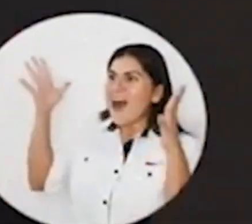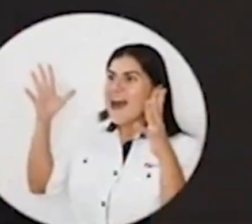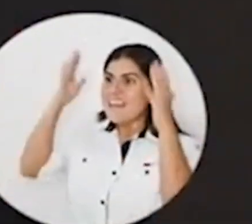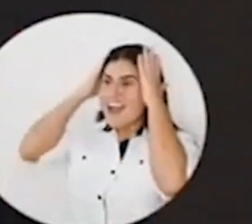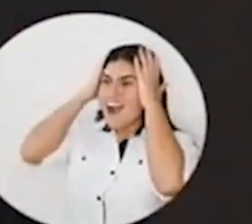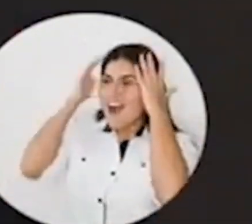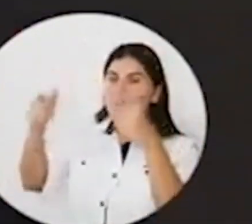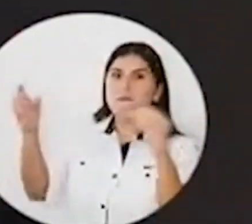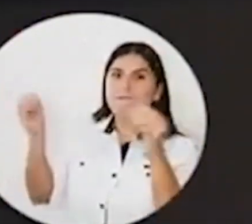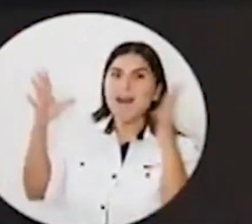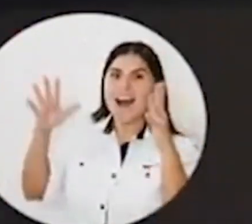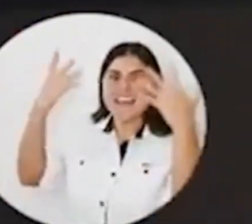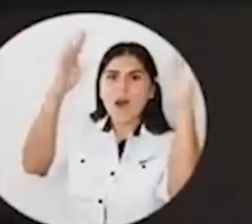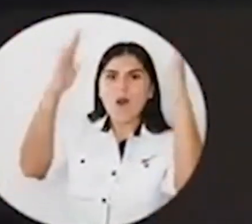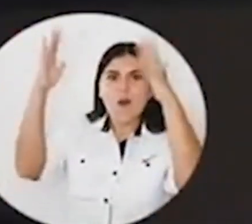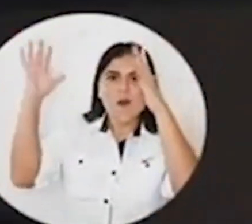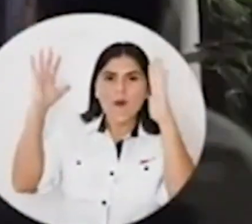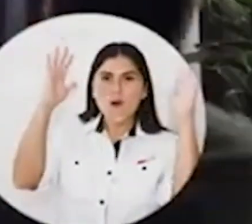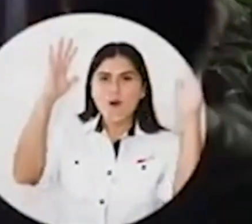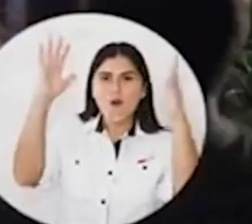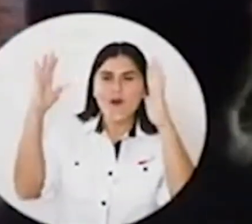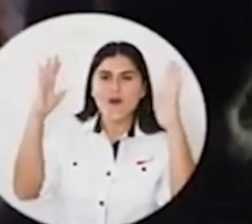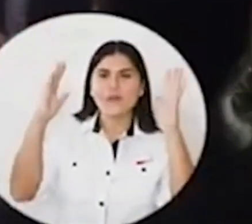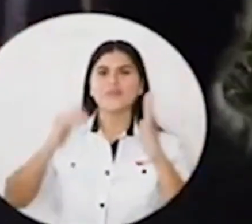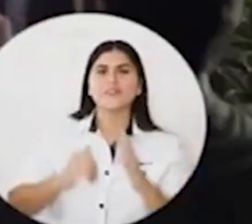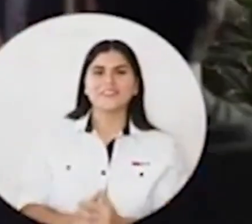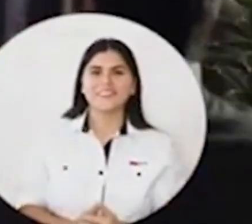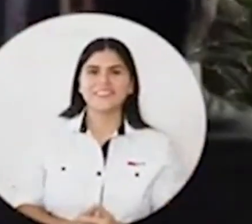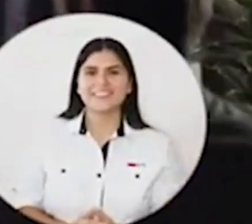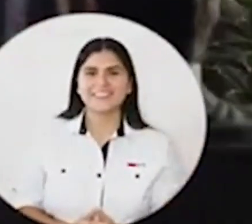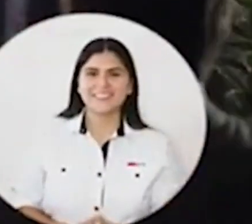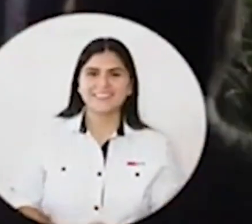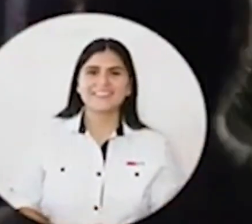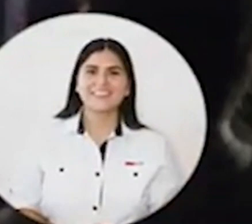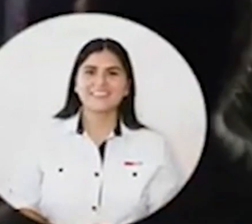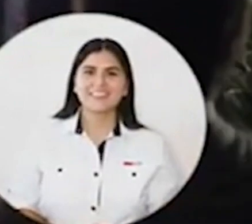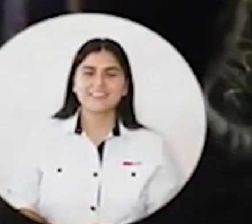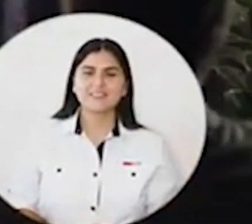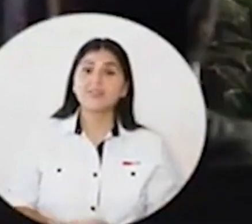¡Mago! ¡Eso fue magia! ¡Eso fue magia!